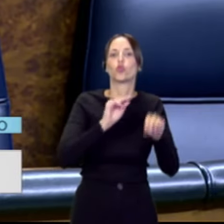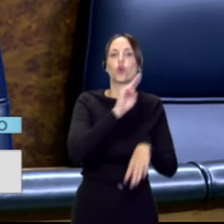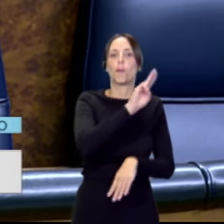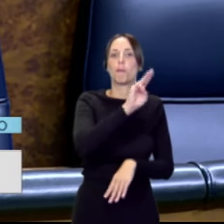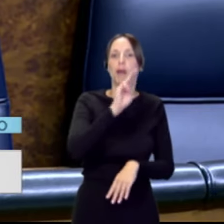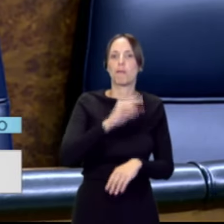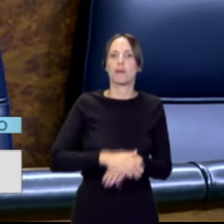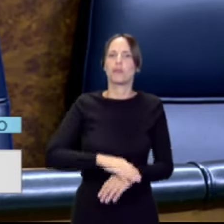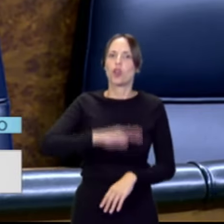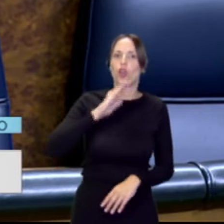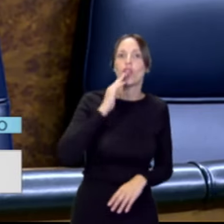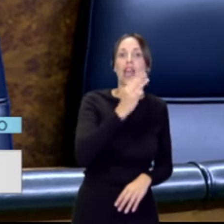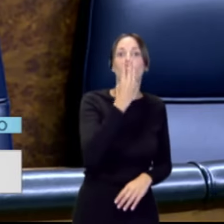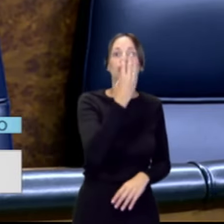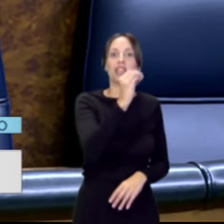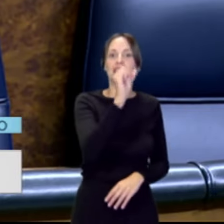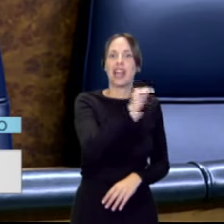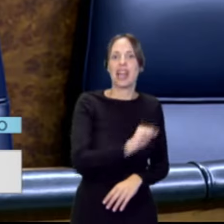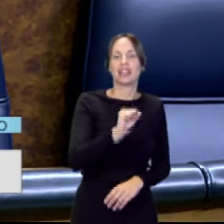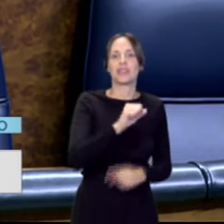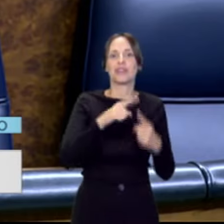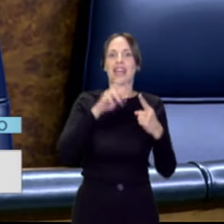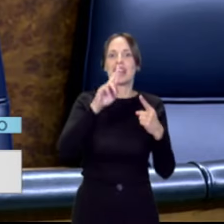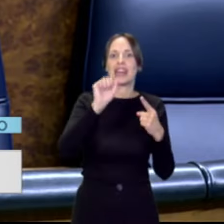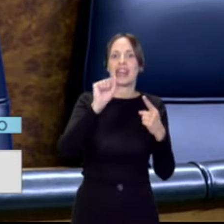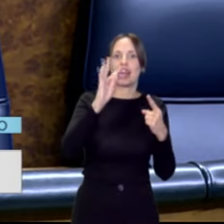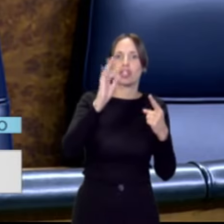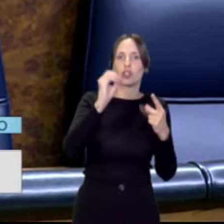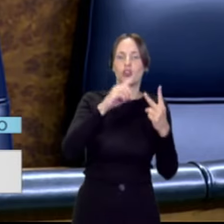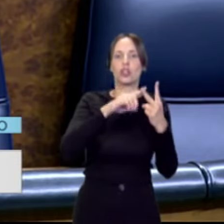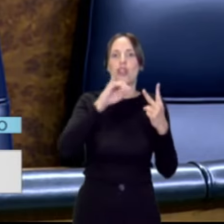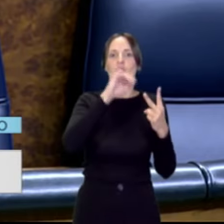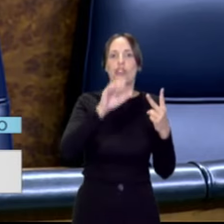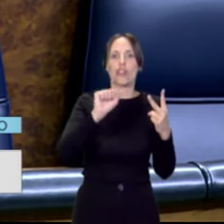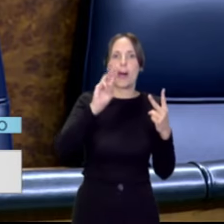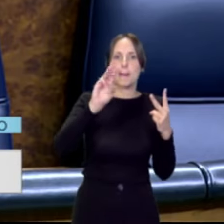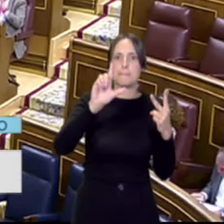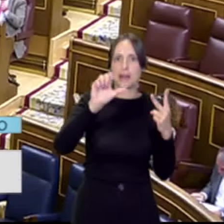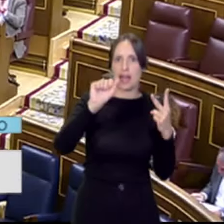30 años. El señor Rato, el señor Zaplana y el señor Jaume Matas.